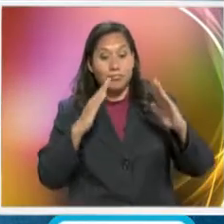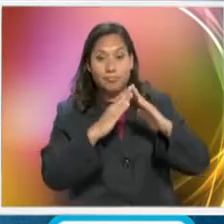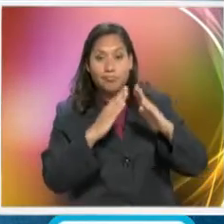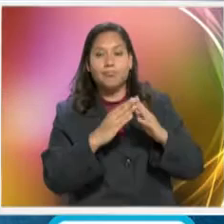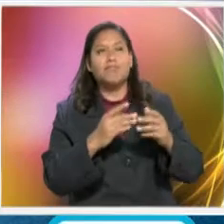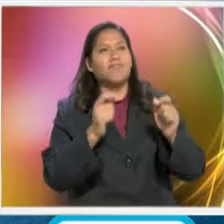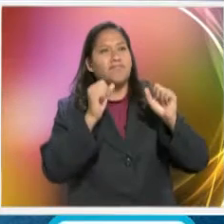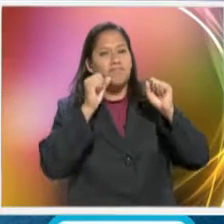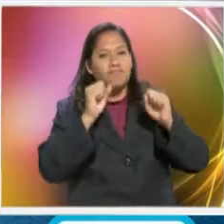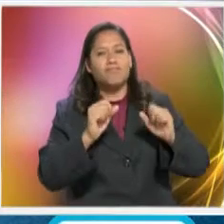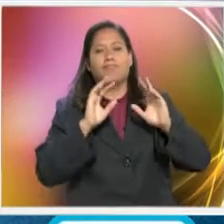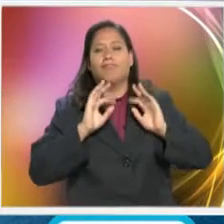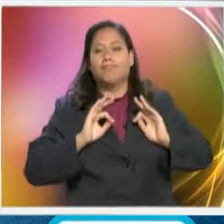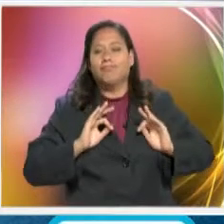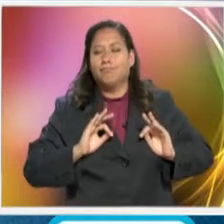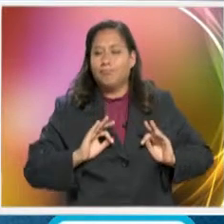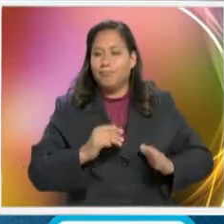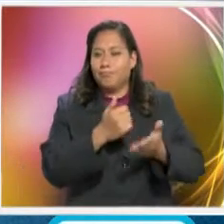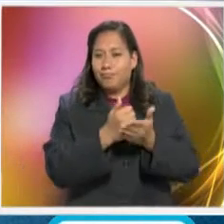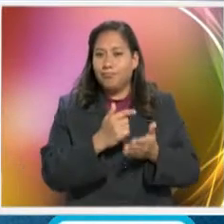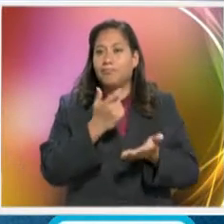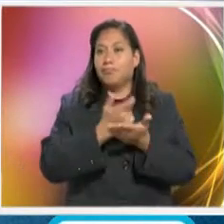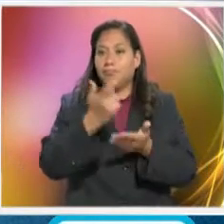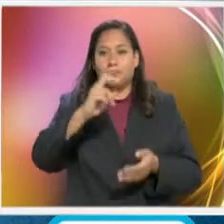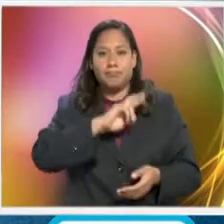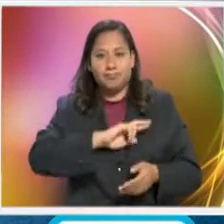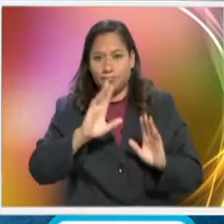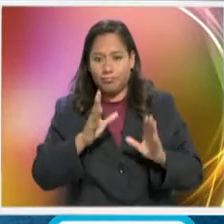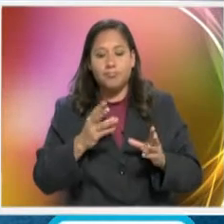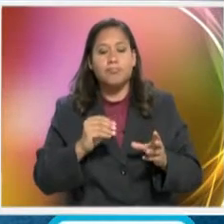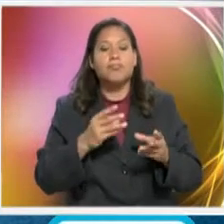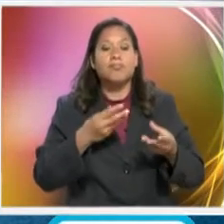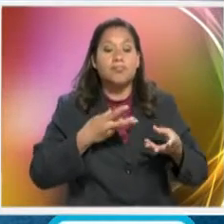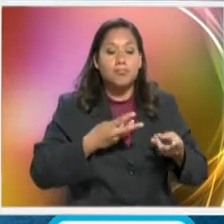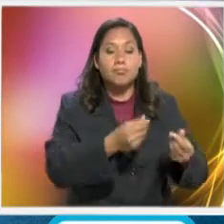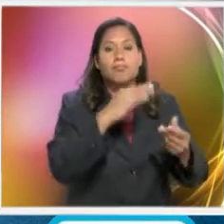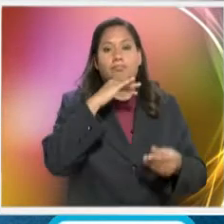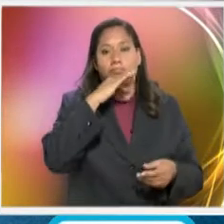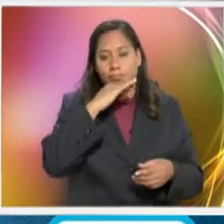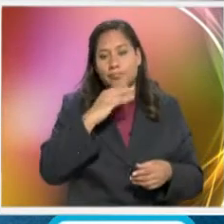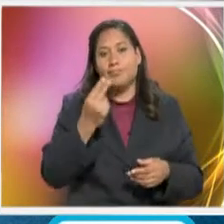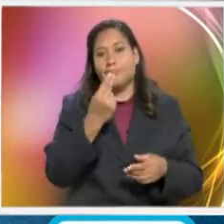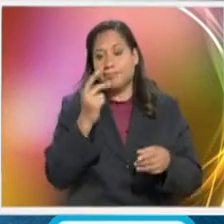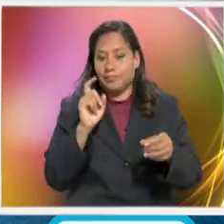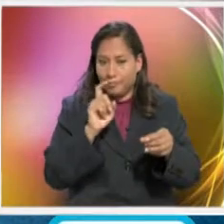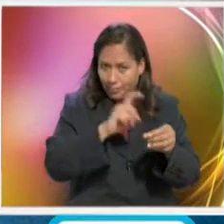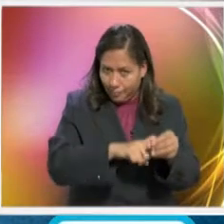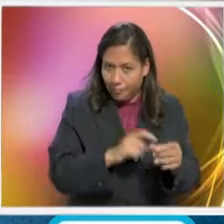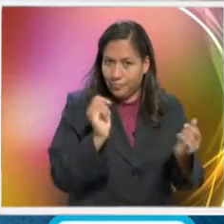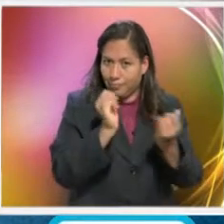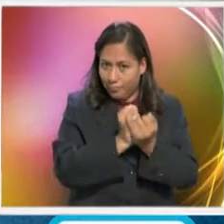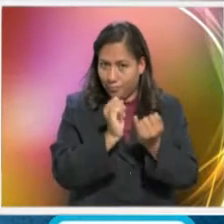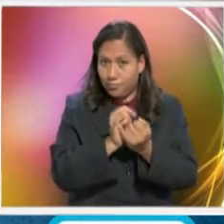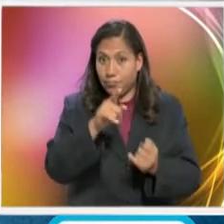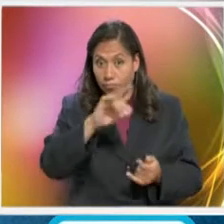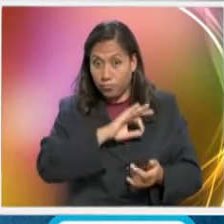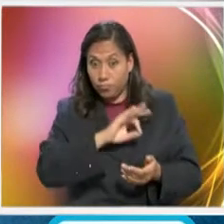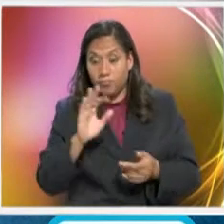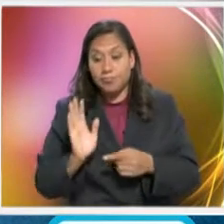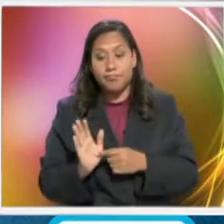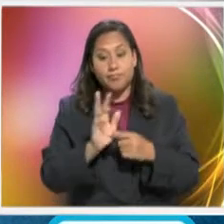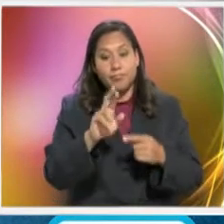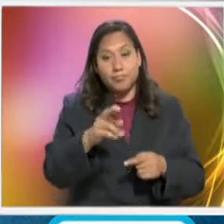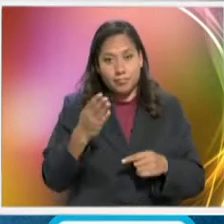Exacto. seguridad, que nos va Sí. a dejar Exacto. de pagar renta, de tirar el dinero a la basura. Igualmente necesitas un enganche. No, Sí. si puedes comprobar